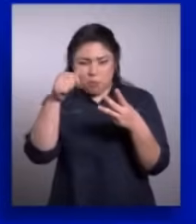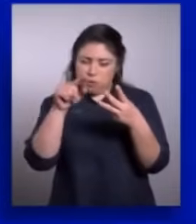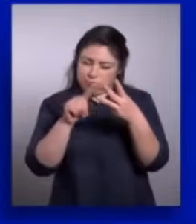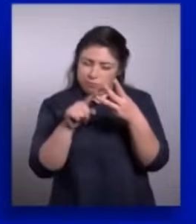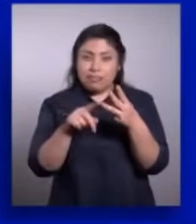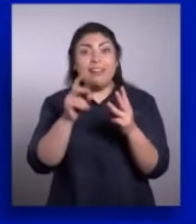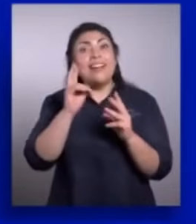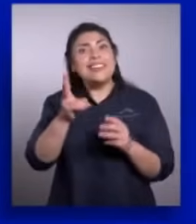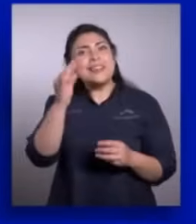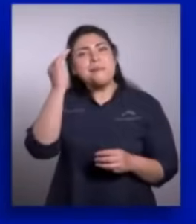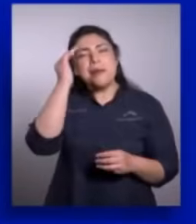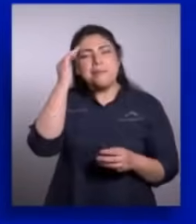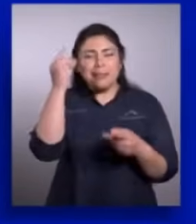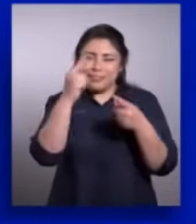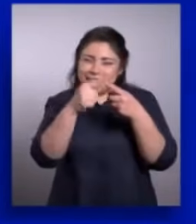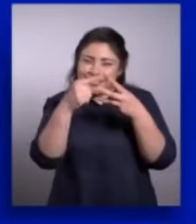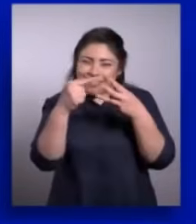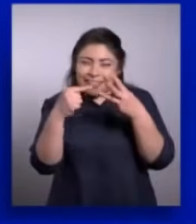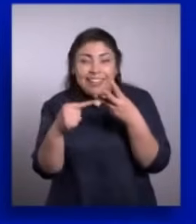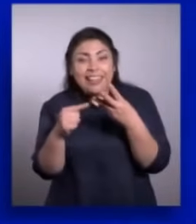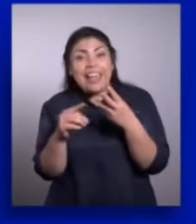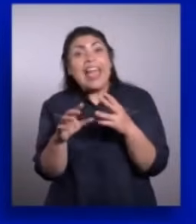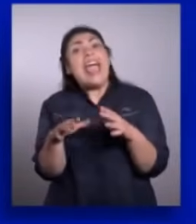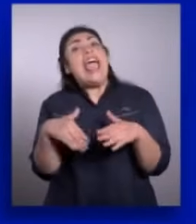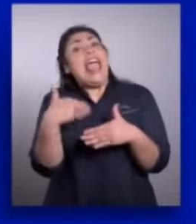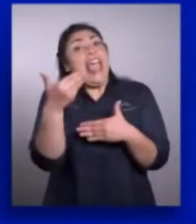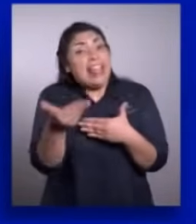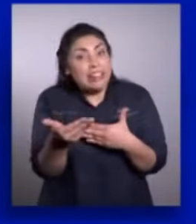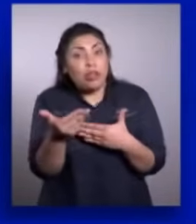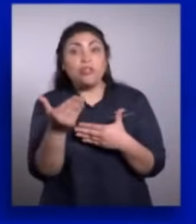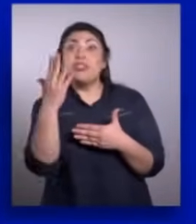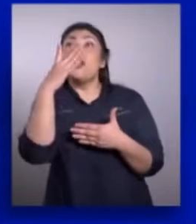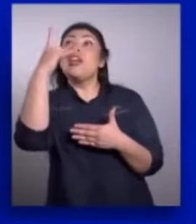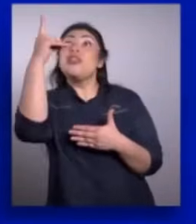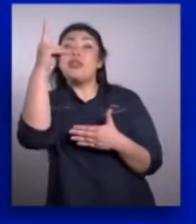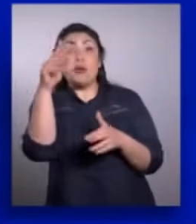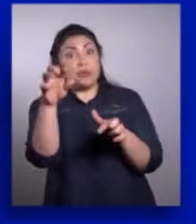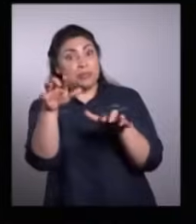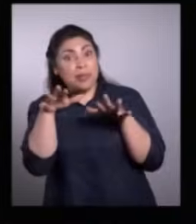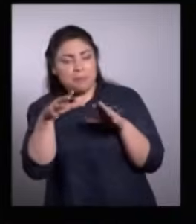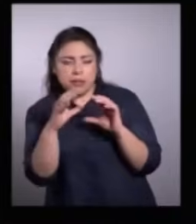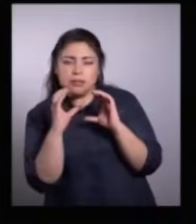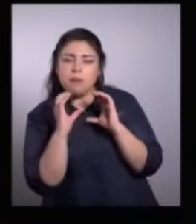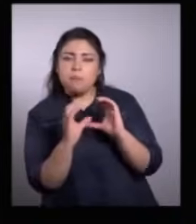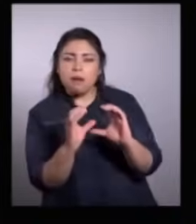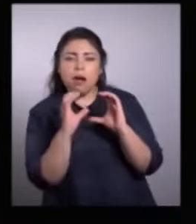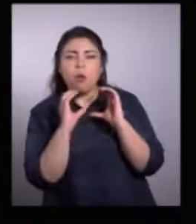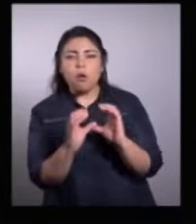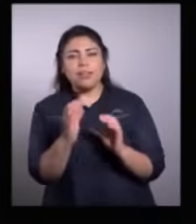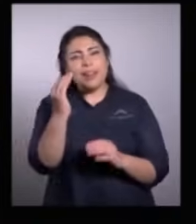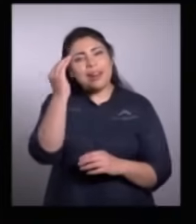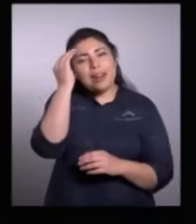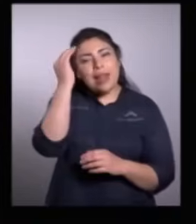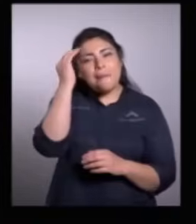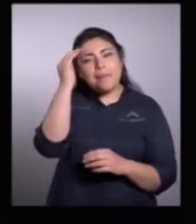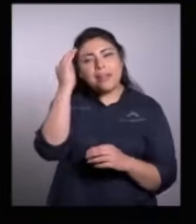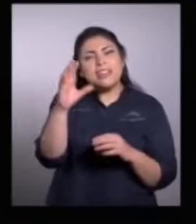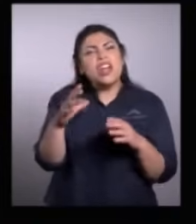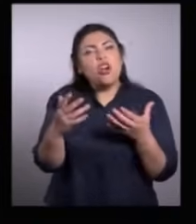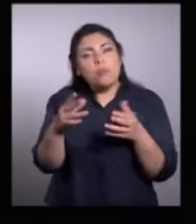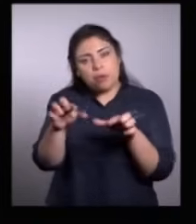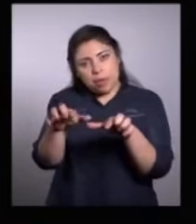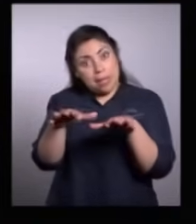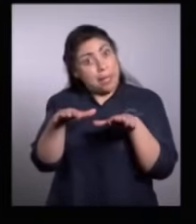guardará vuestros pensamientos, ¿verdad? En perfecta paz Y quiero contarles algo de esto, de esa